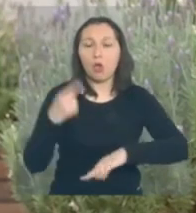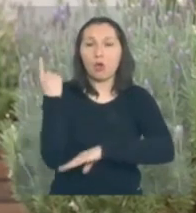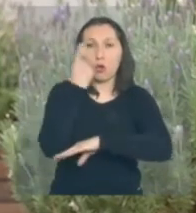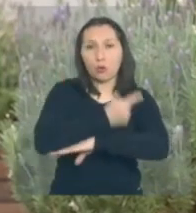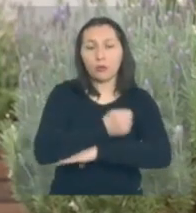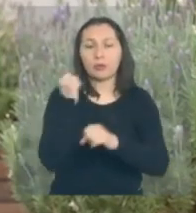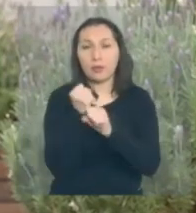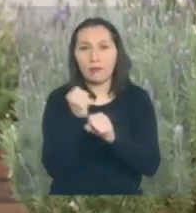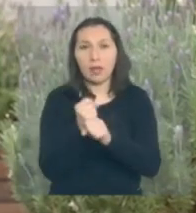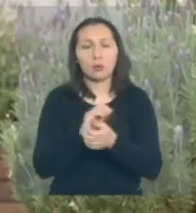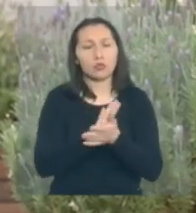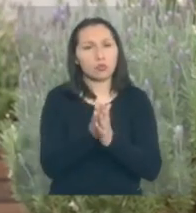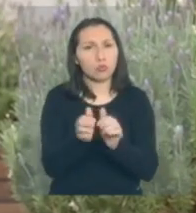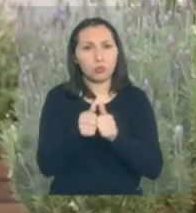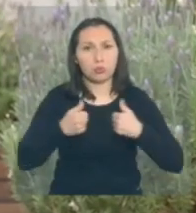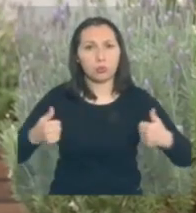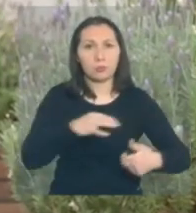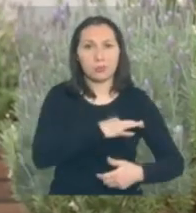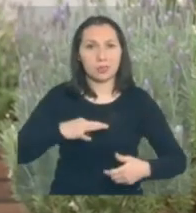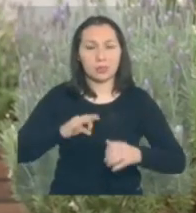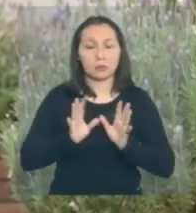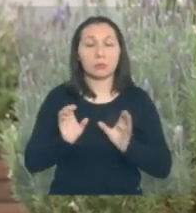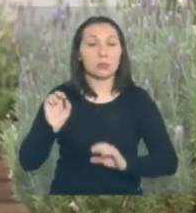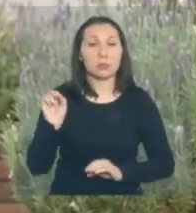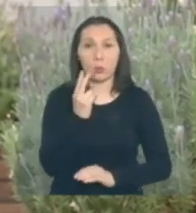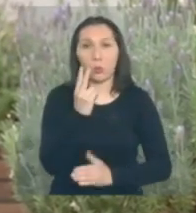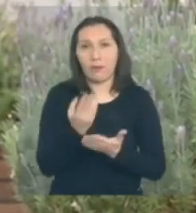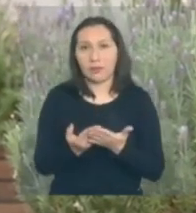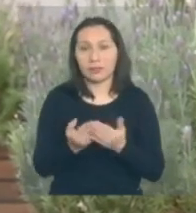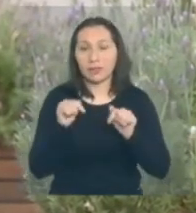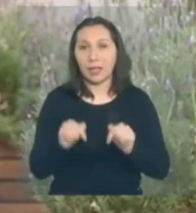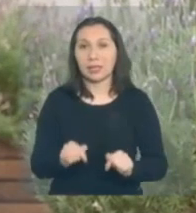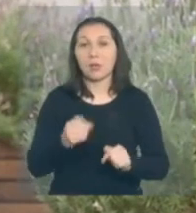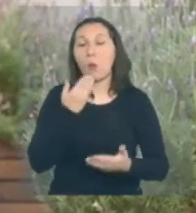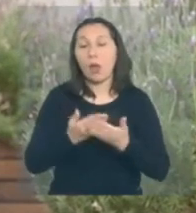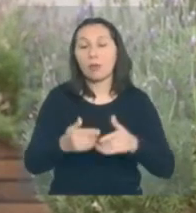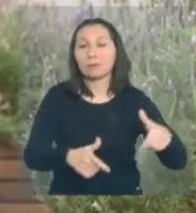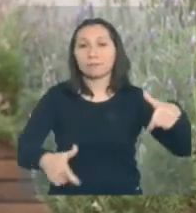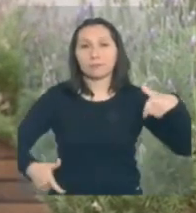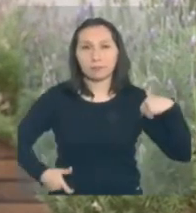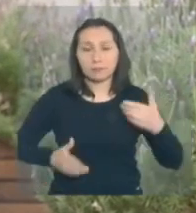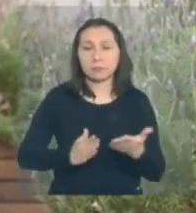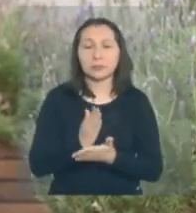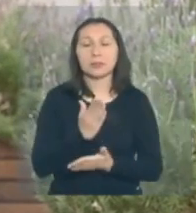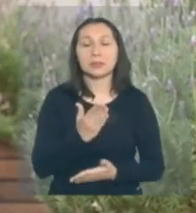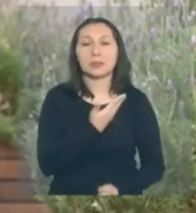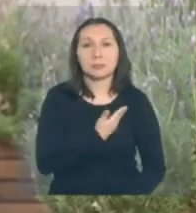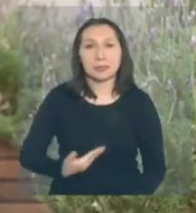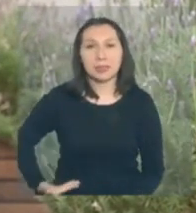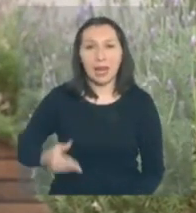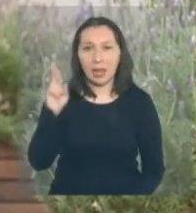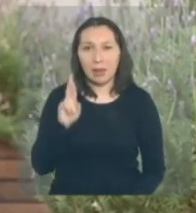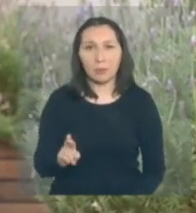de trabajo con todo el gabinete, la segunda ya que tendríamos en este, desde que asumimos el mando del gobierno liderado por el presidente